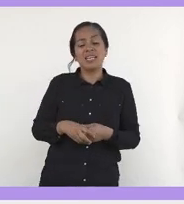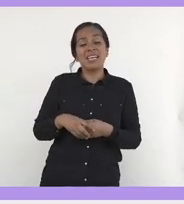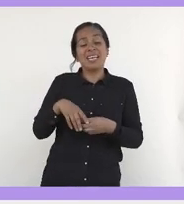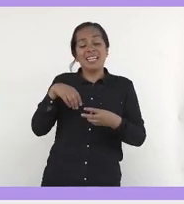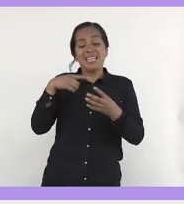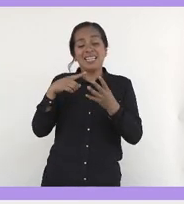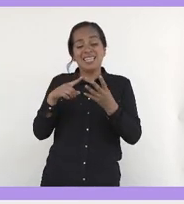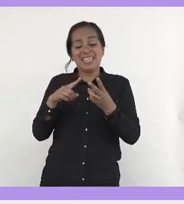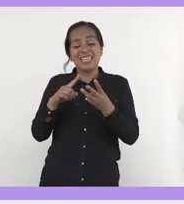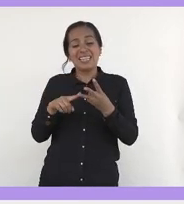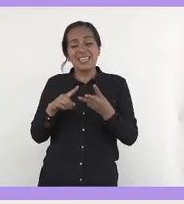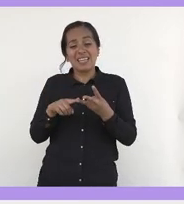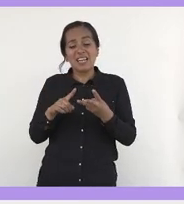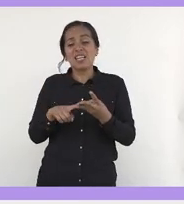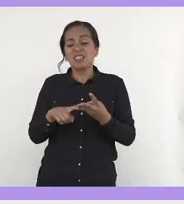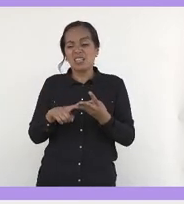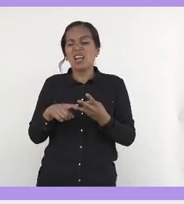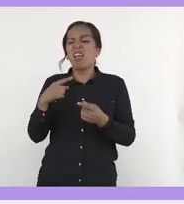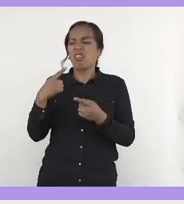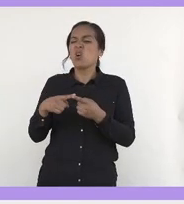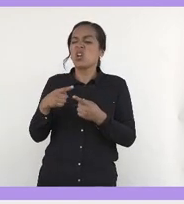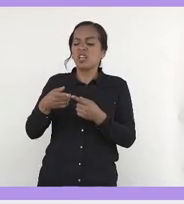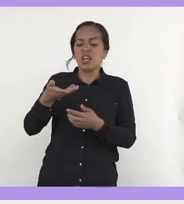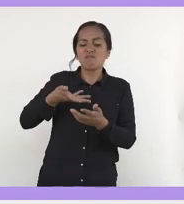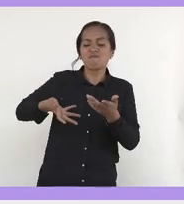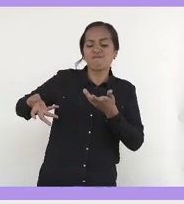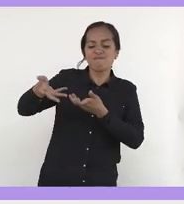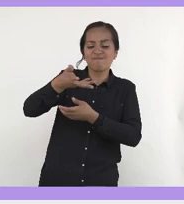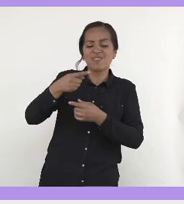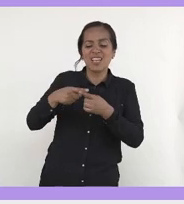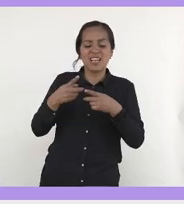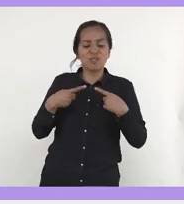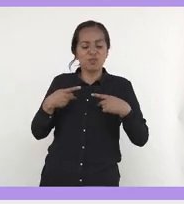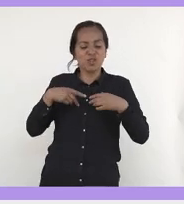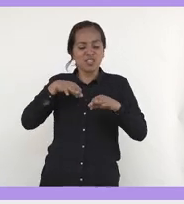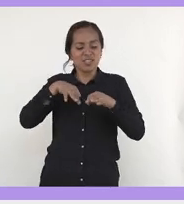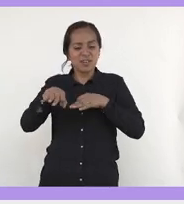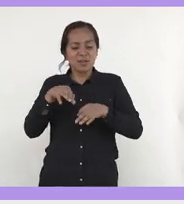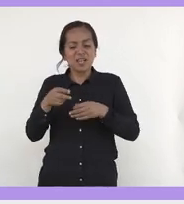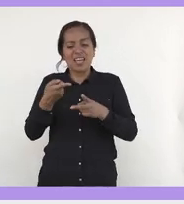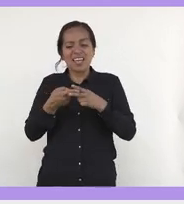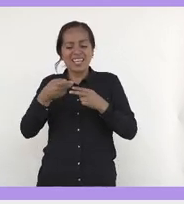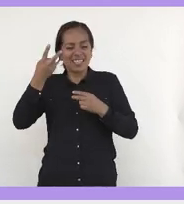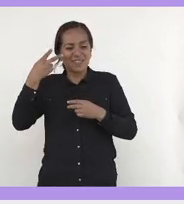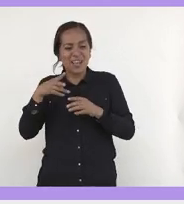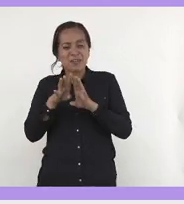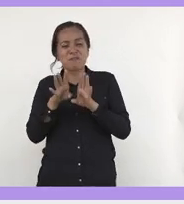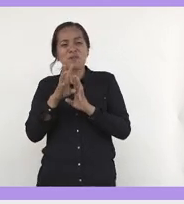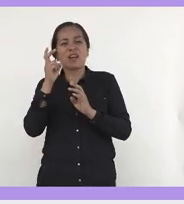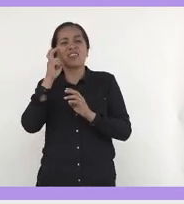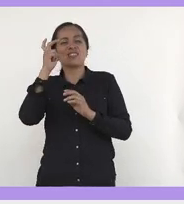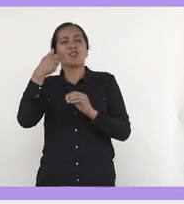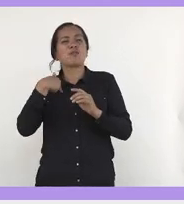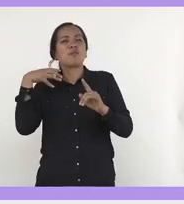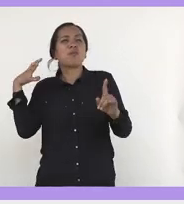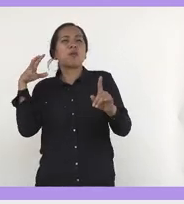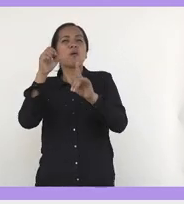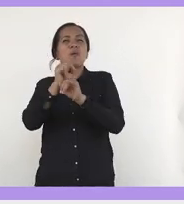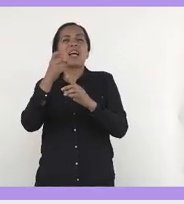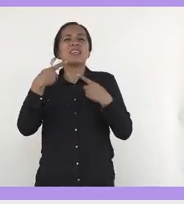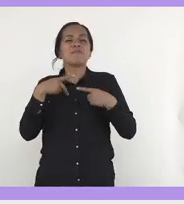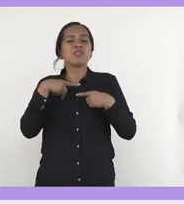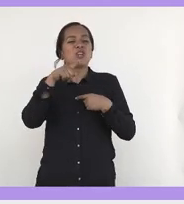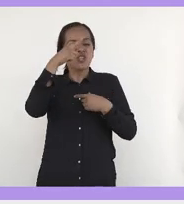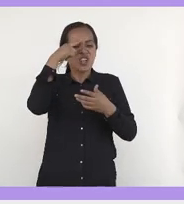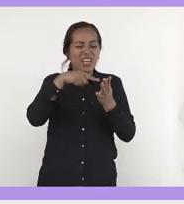insisto Cuídense de Quiénes se rodean porque a veces uno cuando comienza un viaje estás tan emocionado con el sueño que las primeras tres personas que